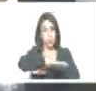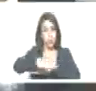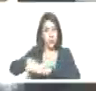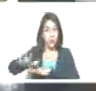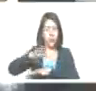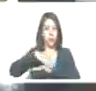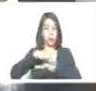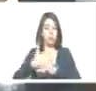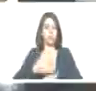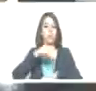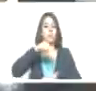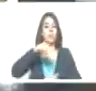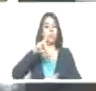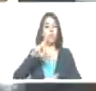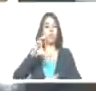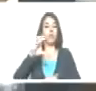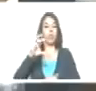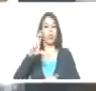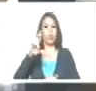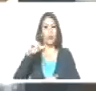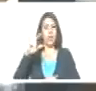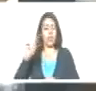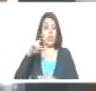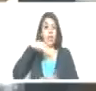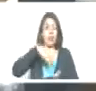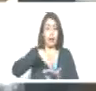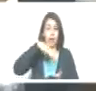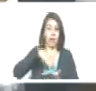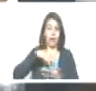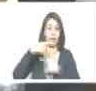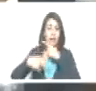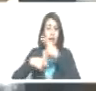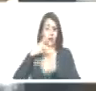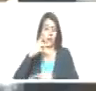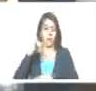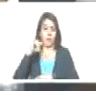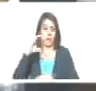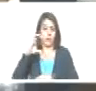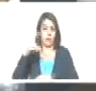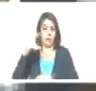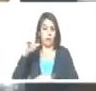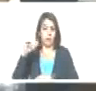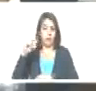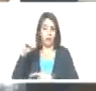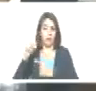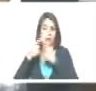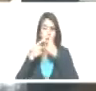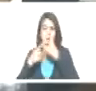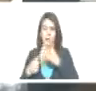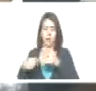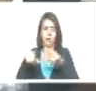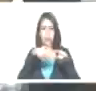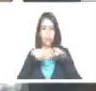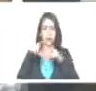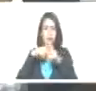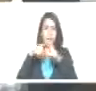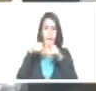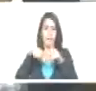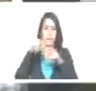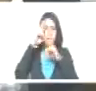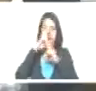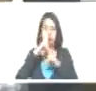Mucurita, después en Carabobo, después en Pichincha, Boyacá, Jurín, Pantano de Vargas. Ese respeto del